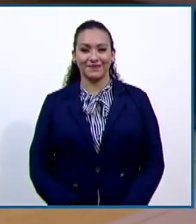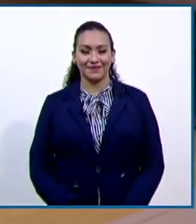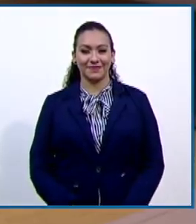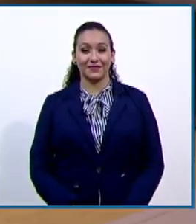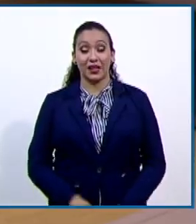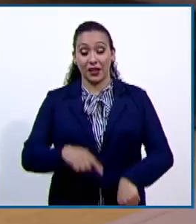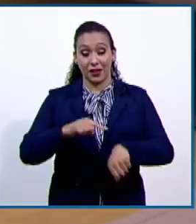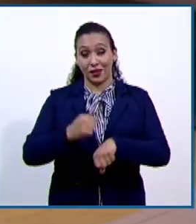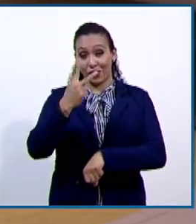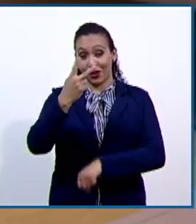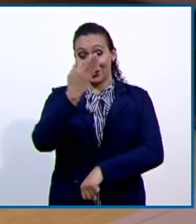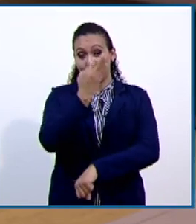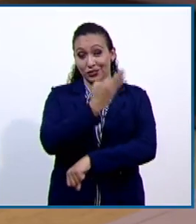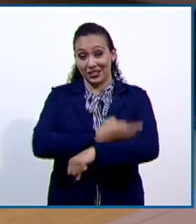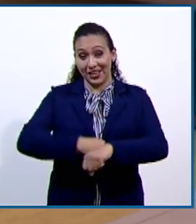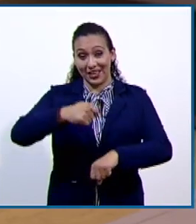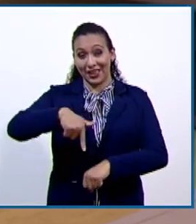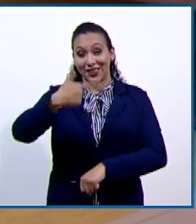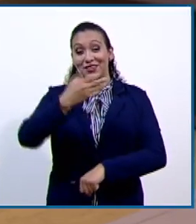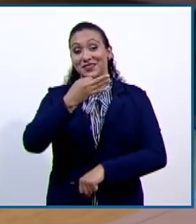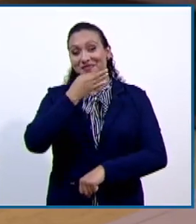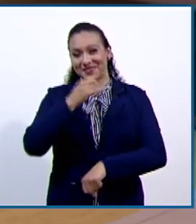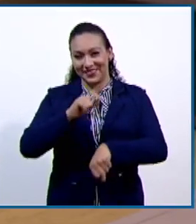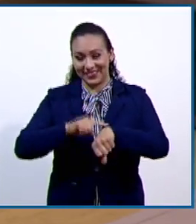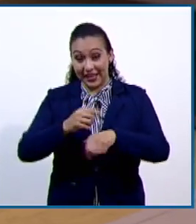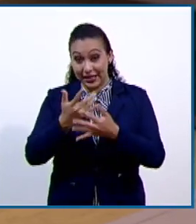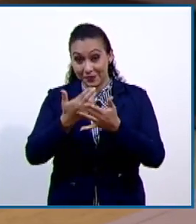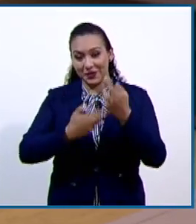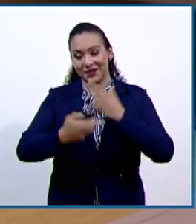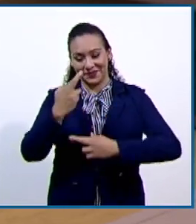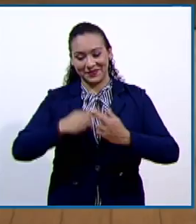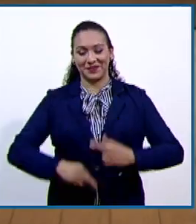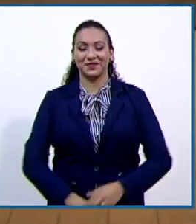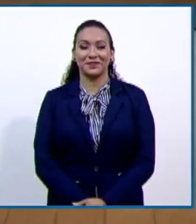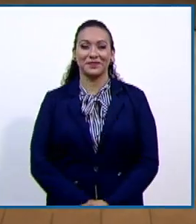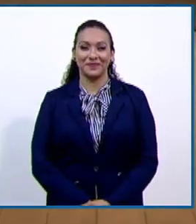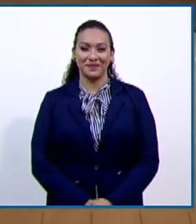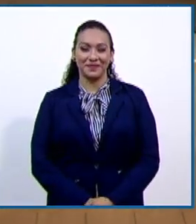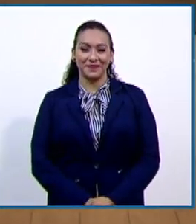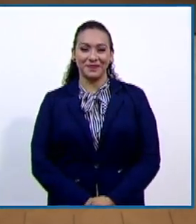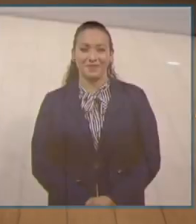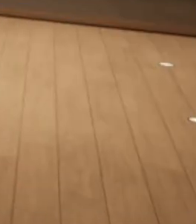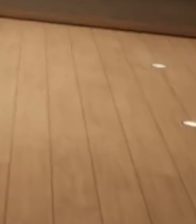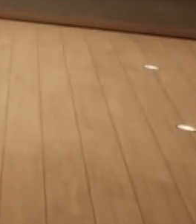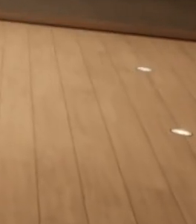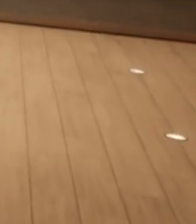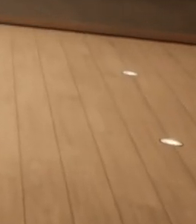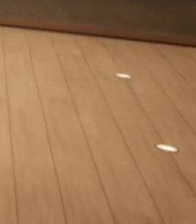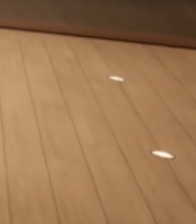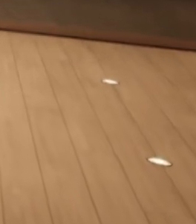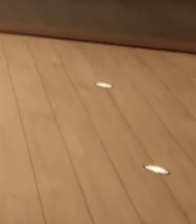Las 2 de la tarde con 12 minutos, vamos a una pausa y continuamos.